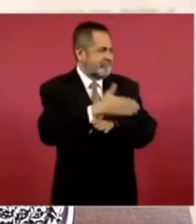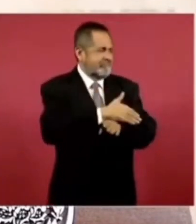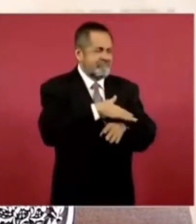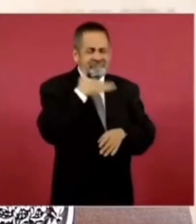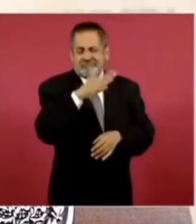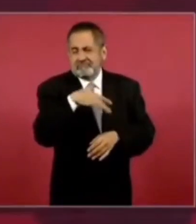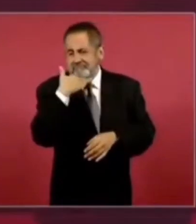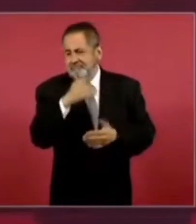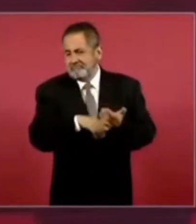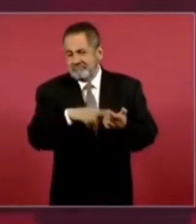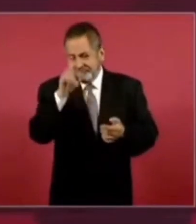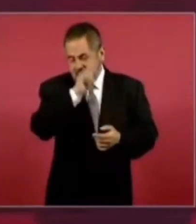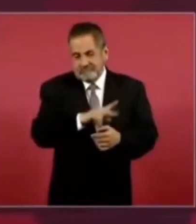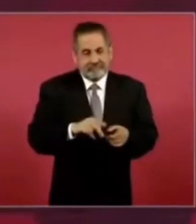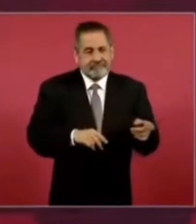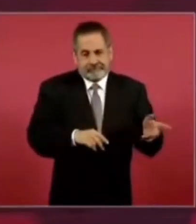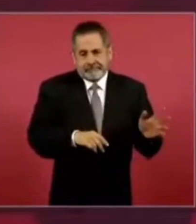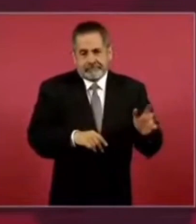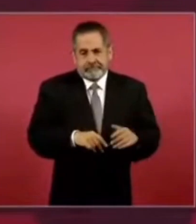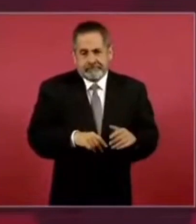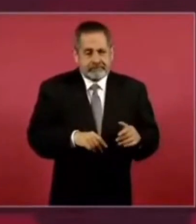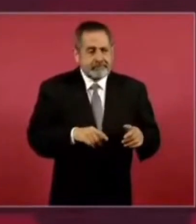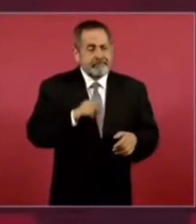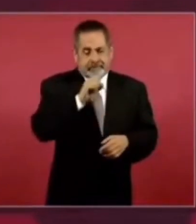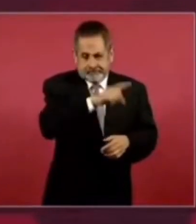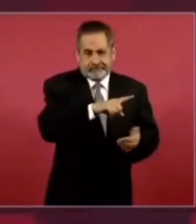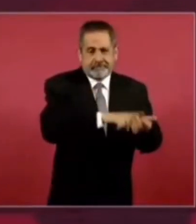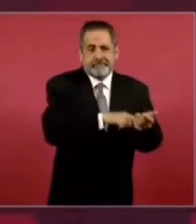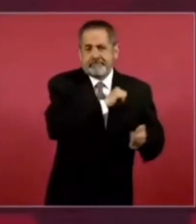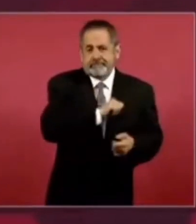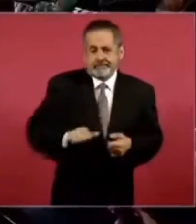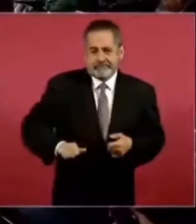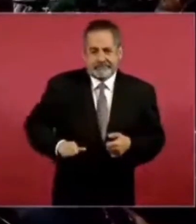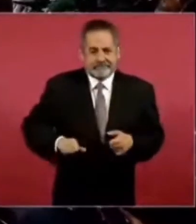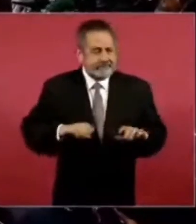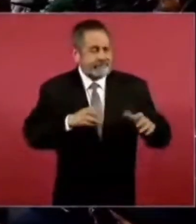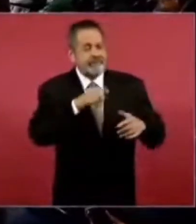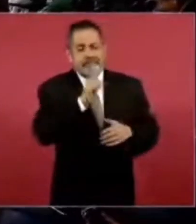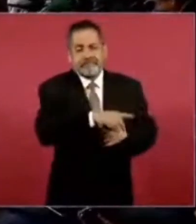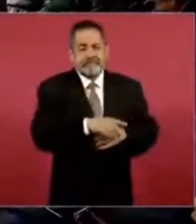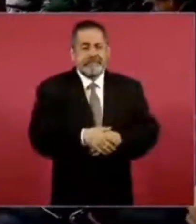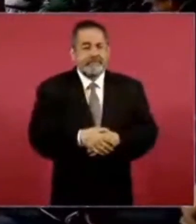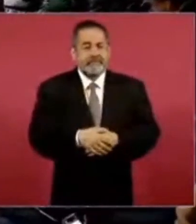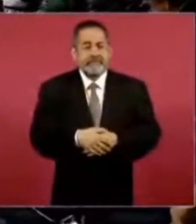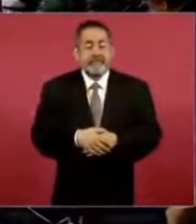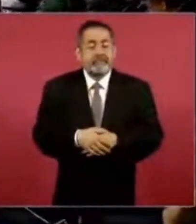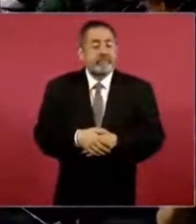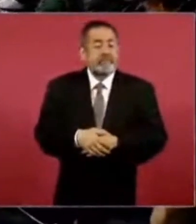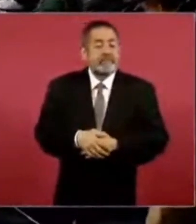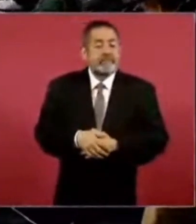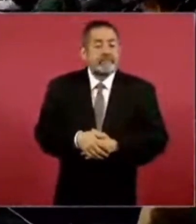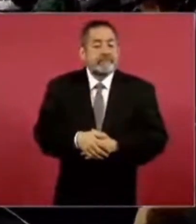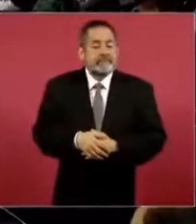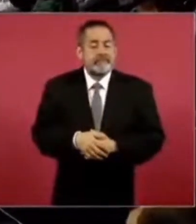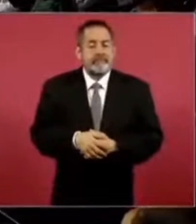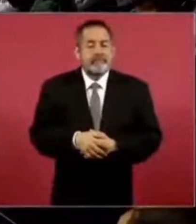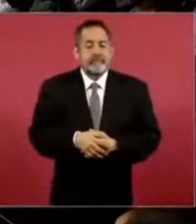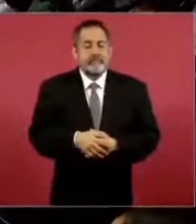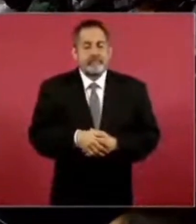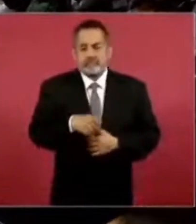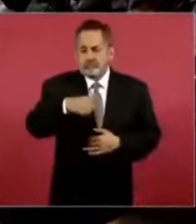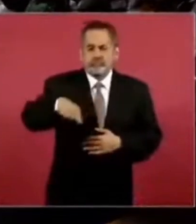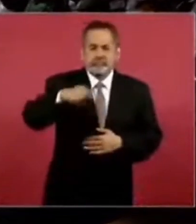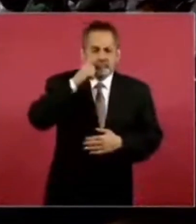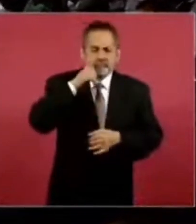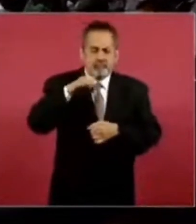completo en esa delegación que siempre les han dado la confianza